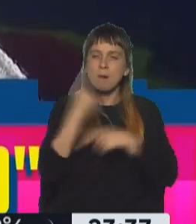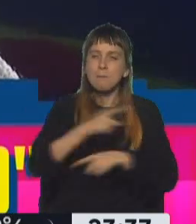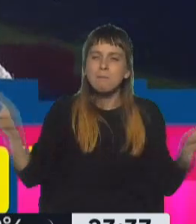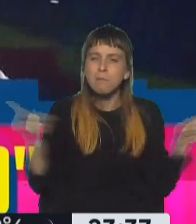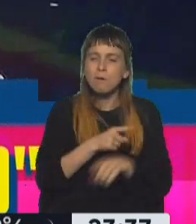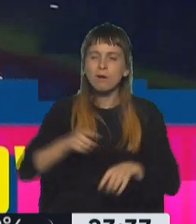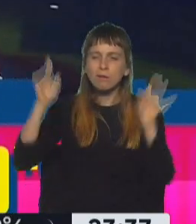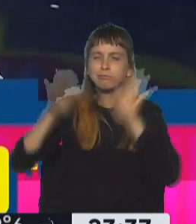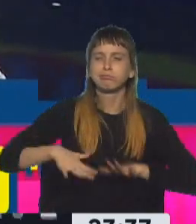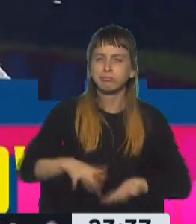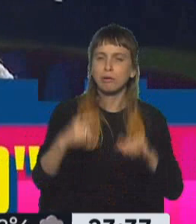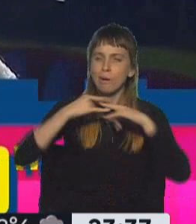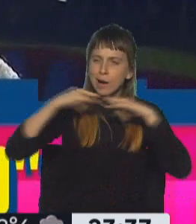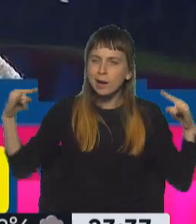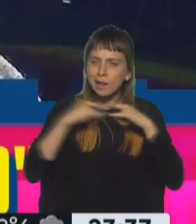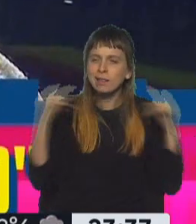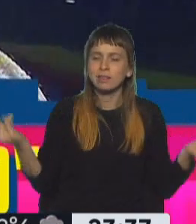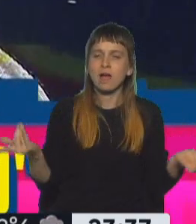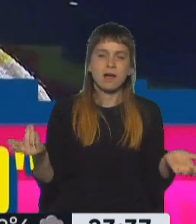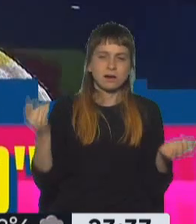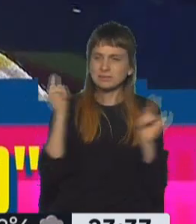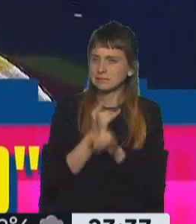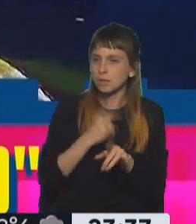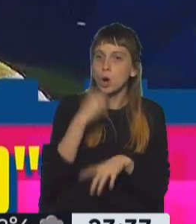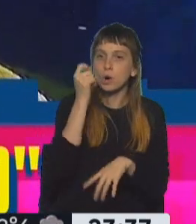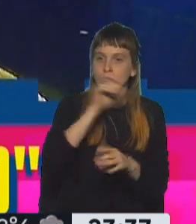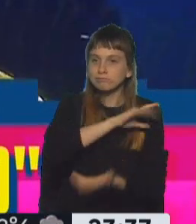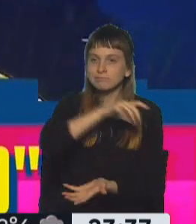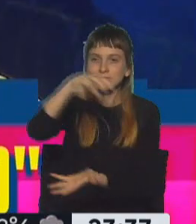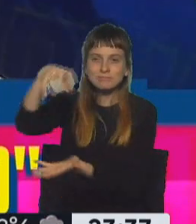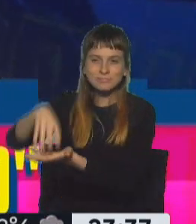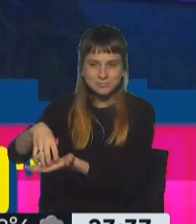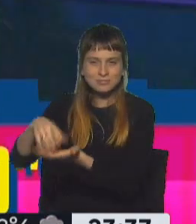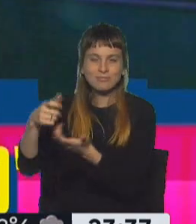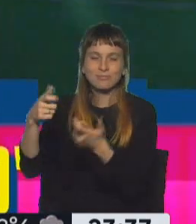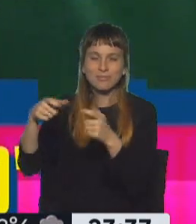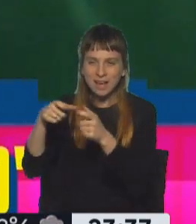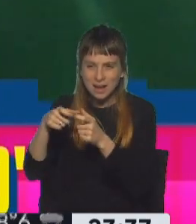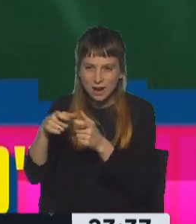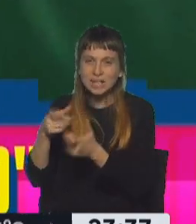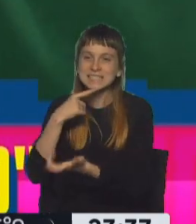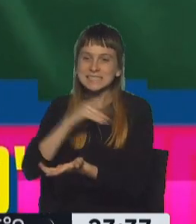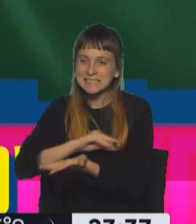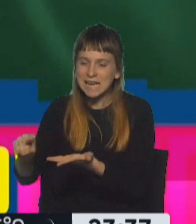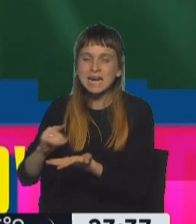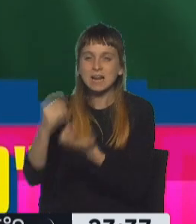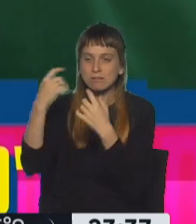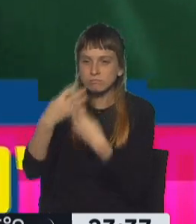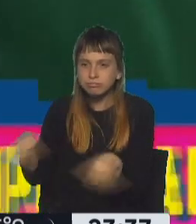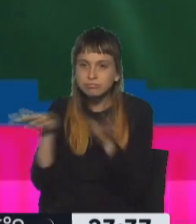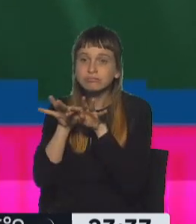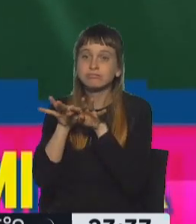O iban al Consejo de la Magistratura o cada vez que había una sesión en el Senado. Y después del 1 de septiembre desaparecieron